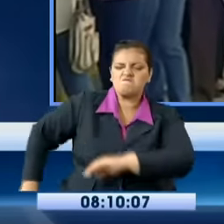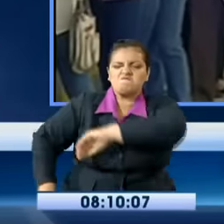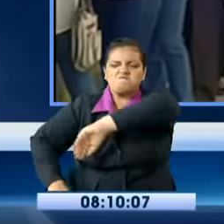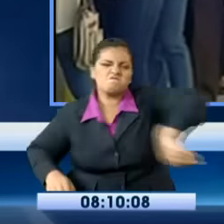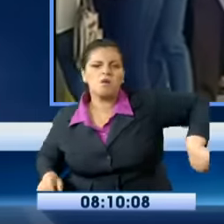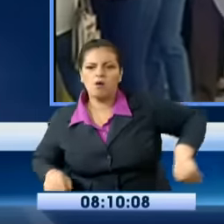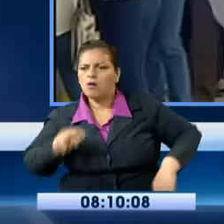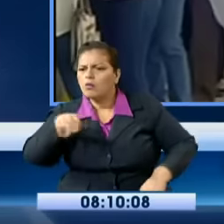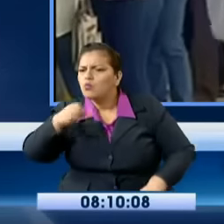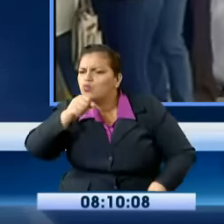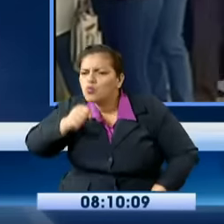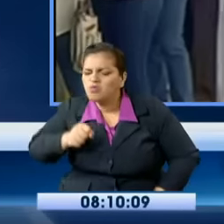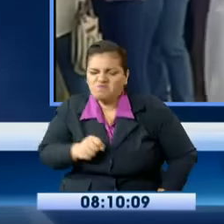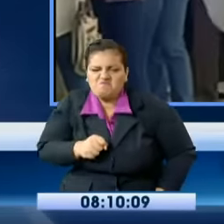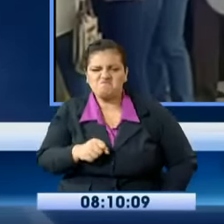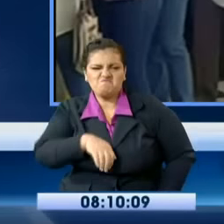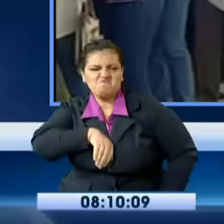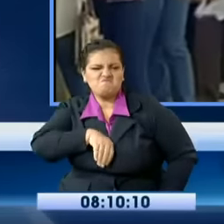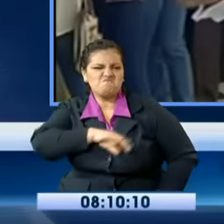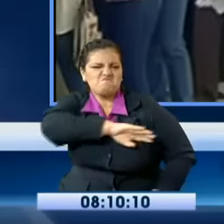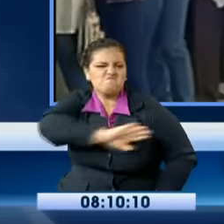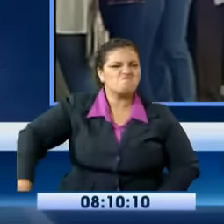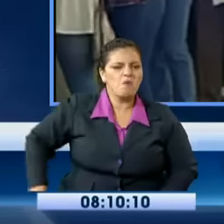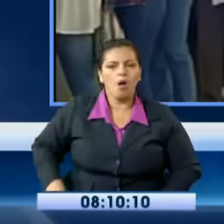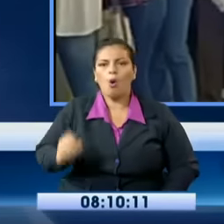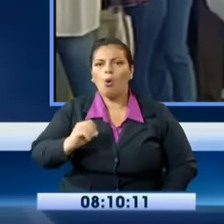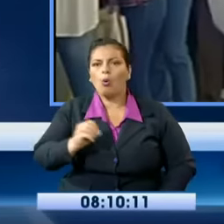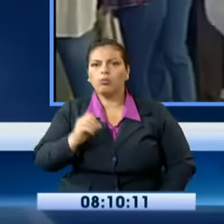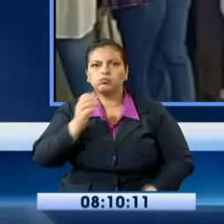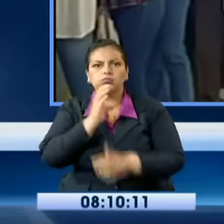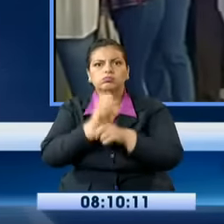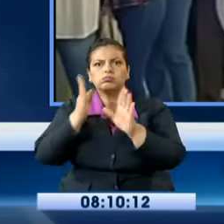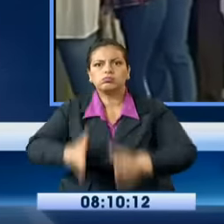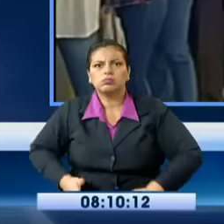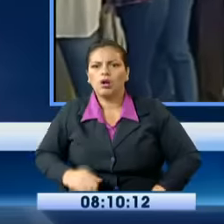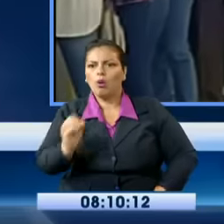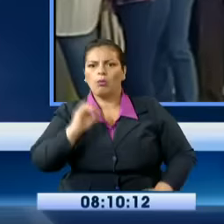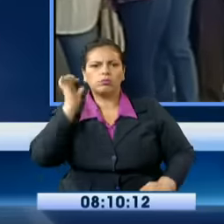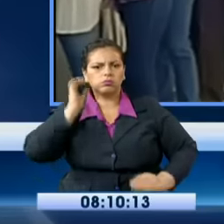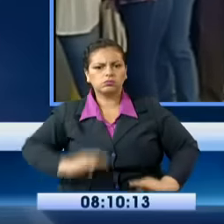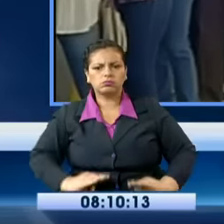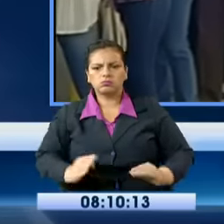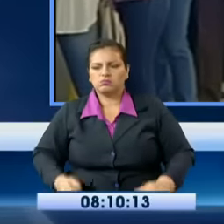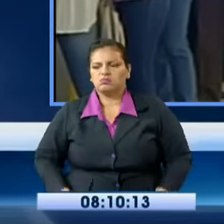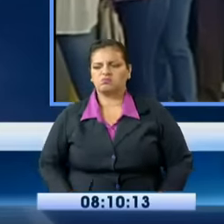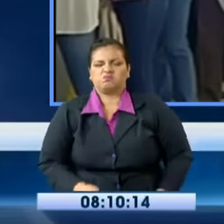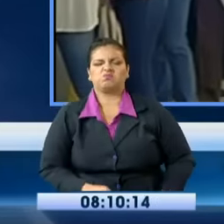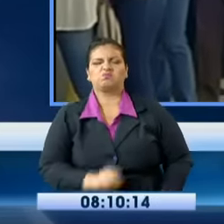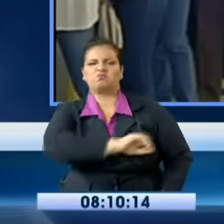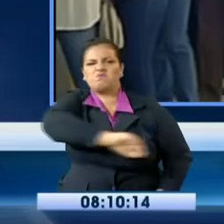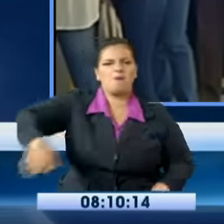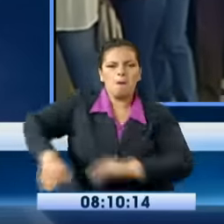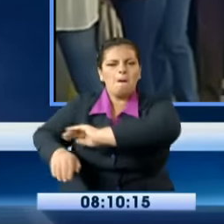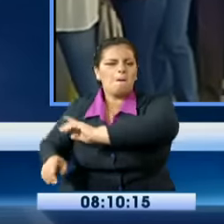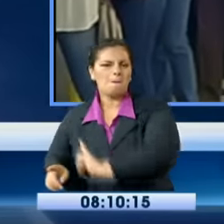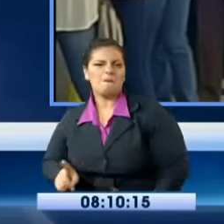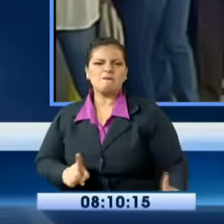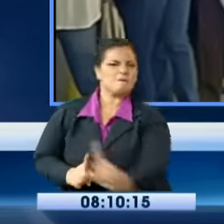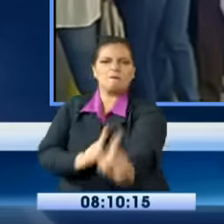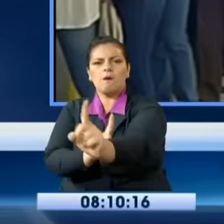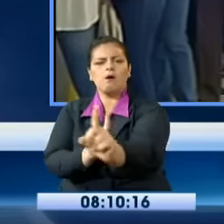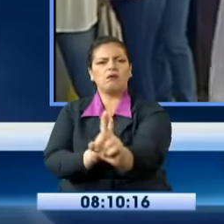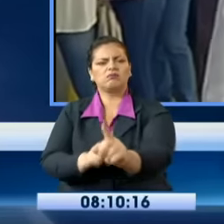niños, adolescentes y a personas con discapacidad. Lo acabamos de ver. Así que creo que hay que articularse esta campaña con otros factores